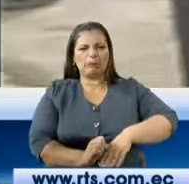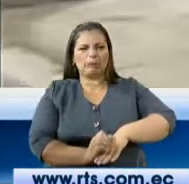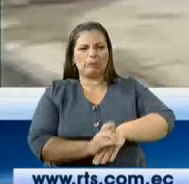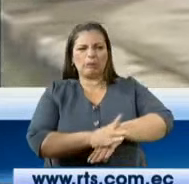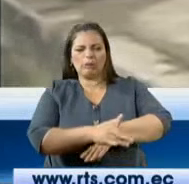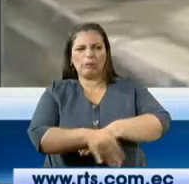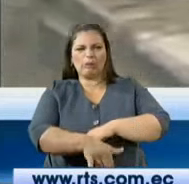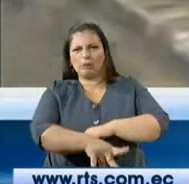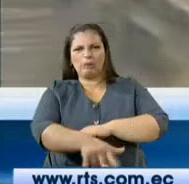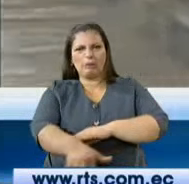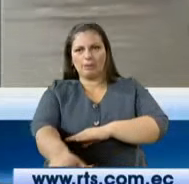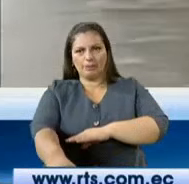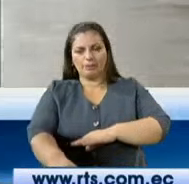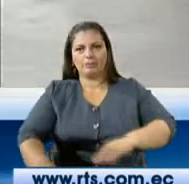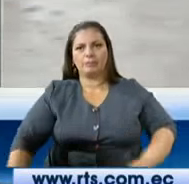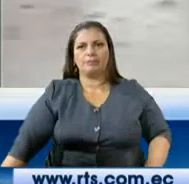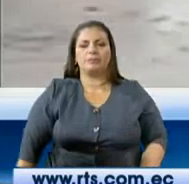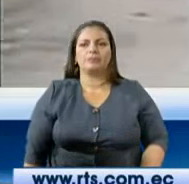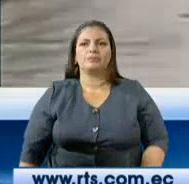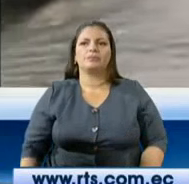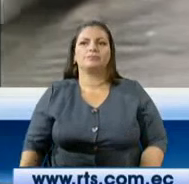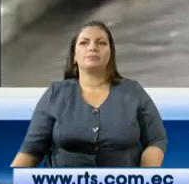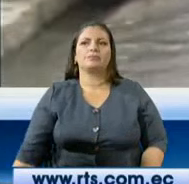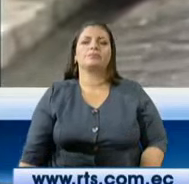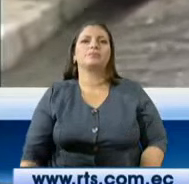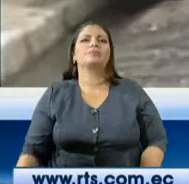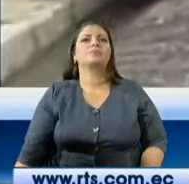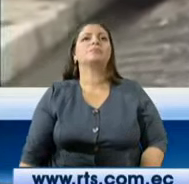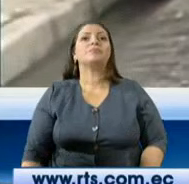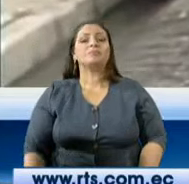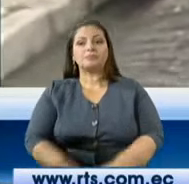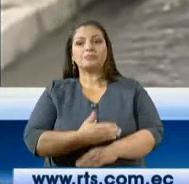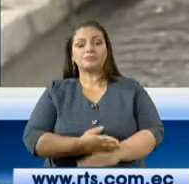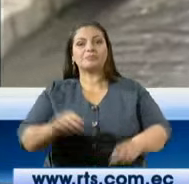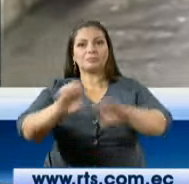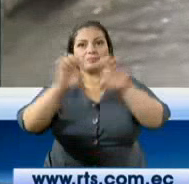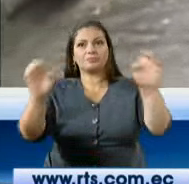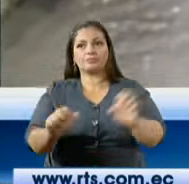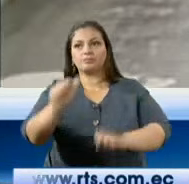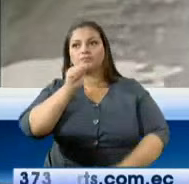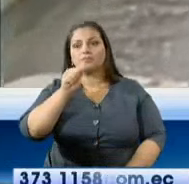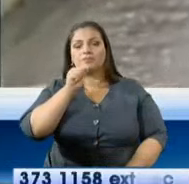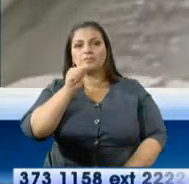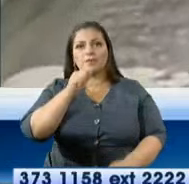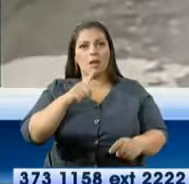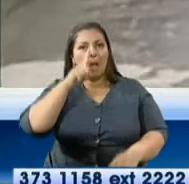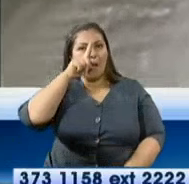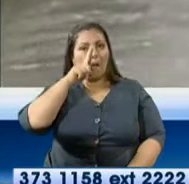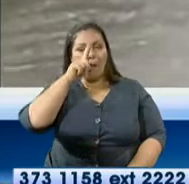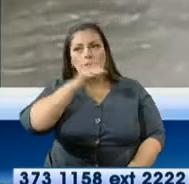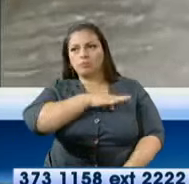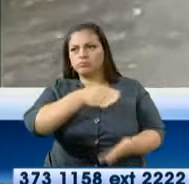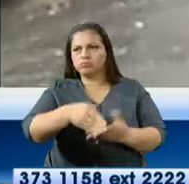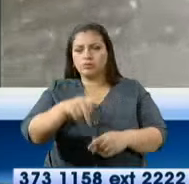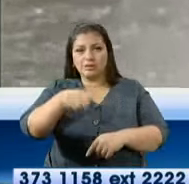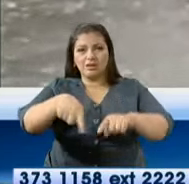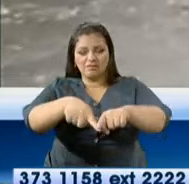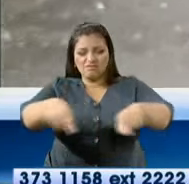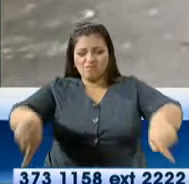colapsadas. Hace unos minutos también vimos que llegó personal de Interagua para destapar esa caja central, digámoslo así, que estaba totalmente